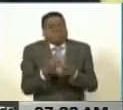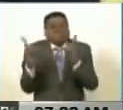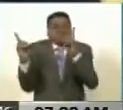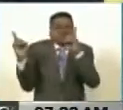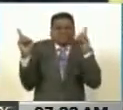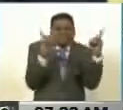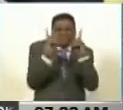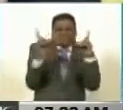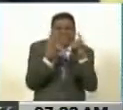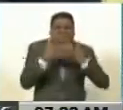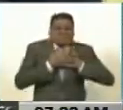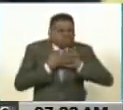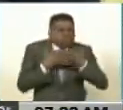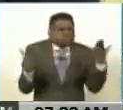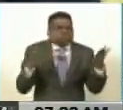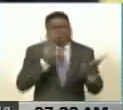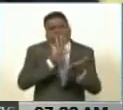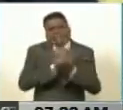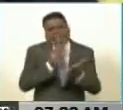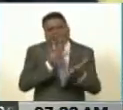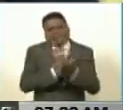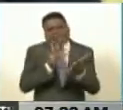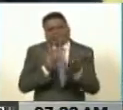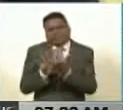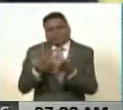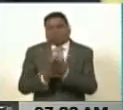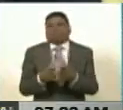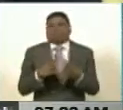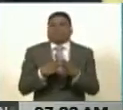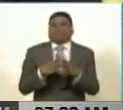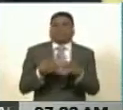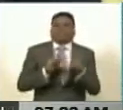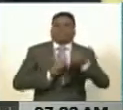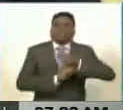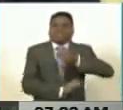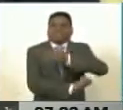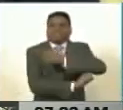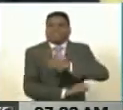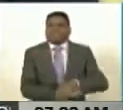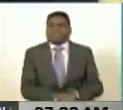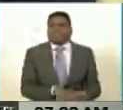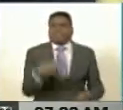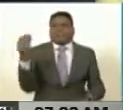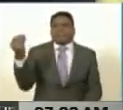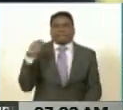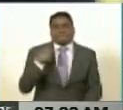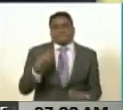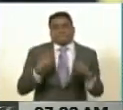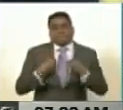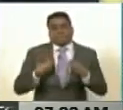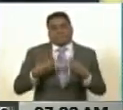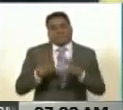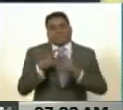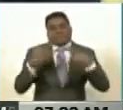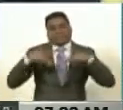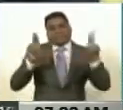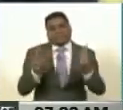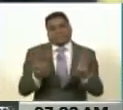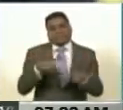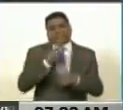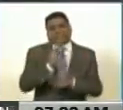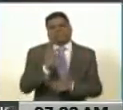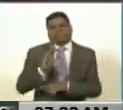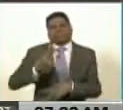la conciliación, la moderación va a ser fundamental para vivir en paz, para solucionar nuestros problemas. Como